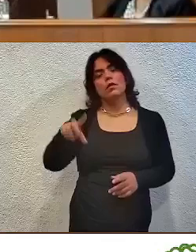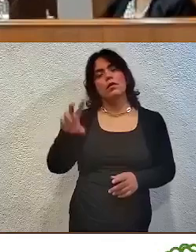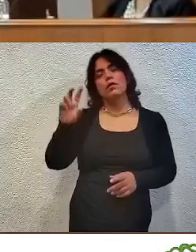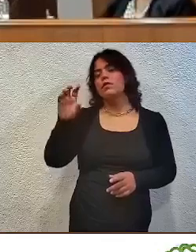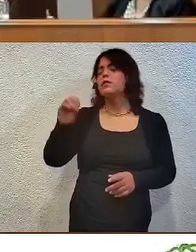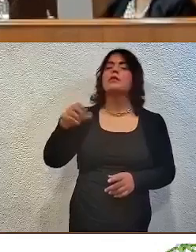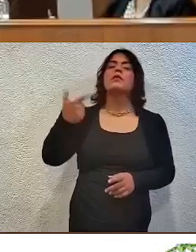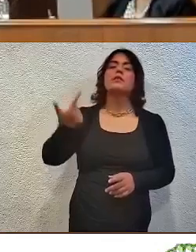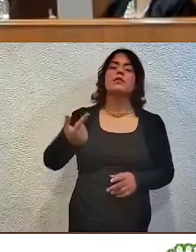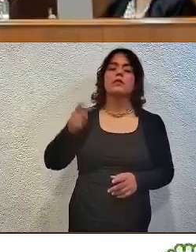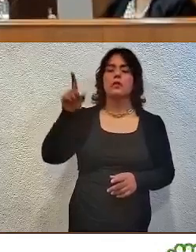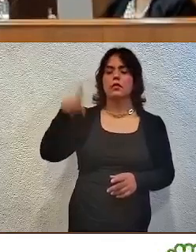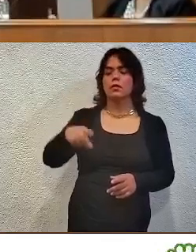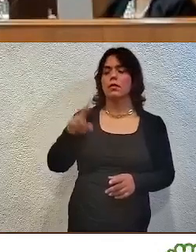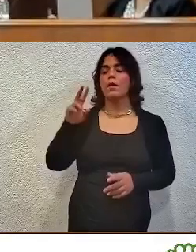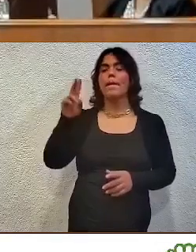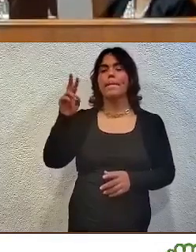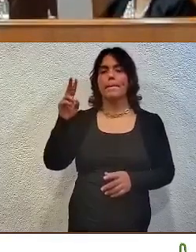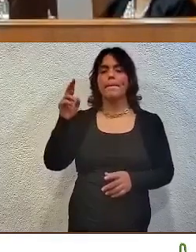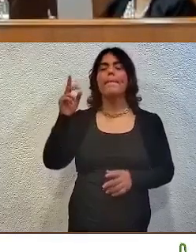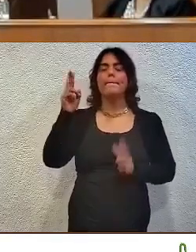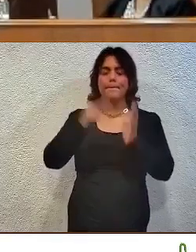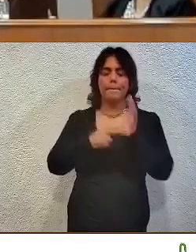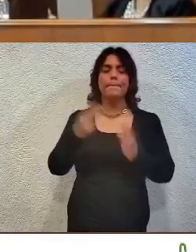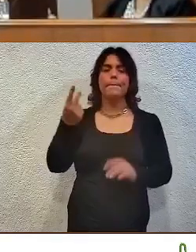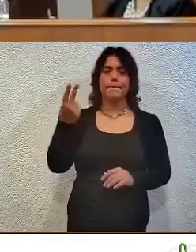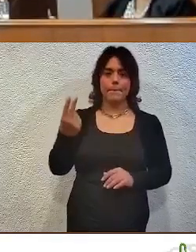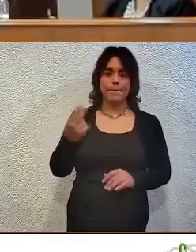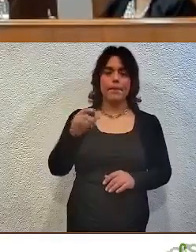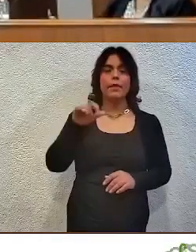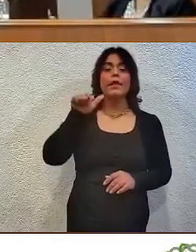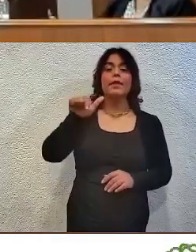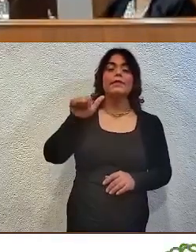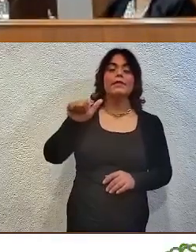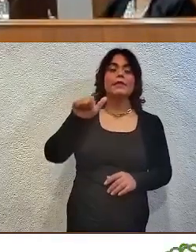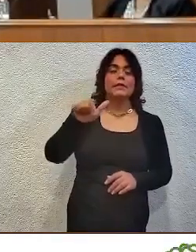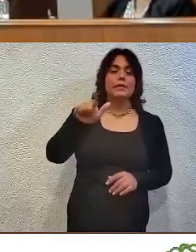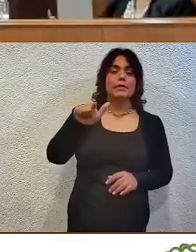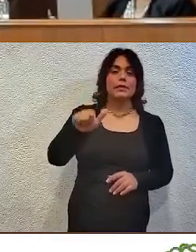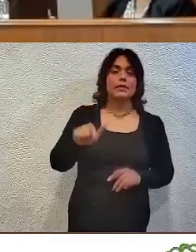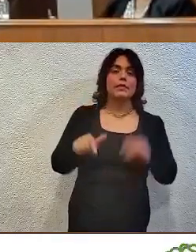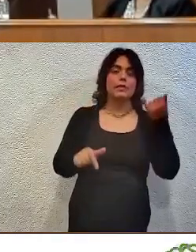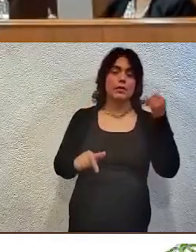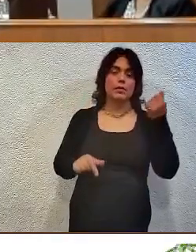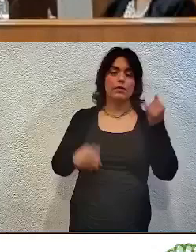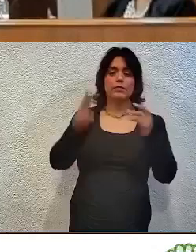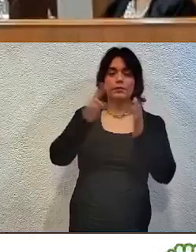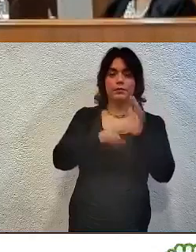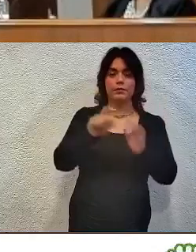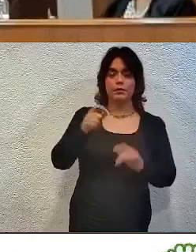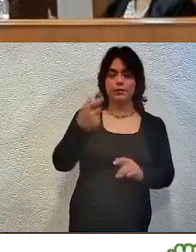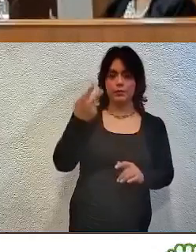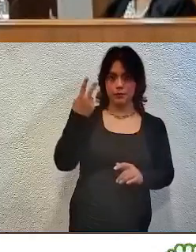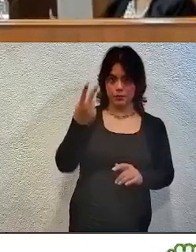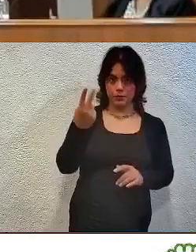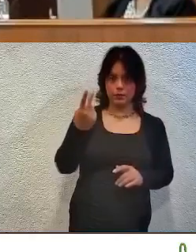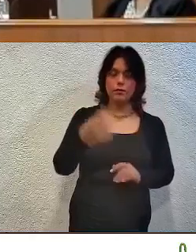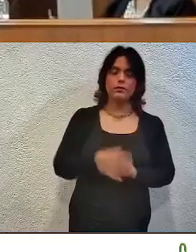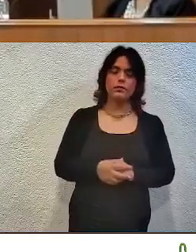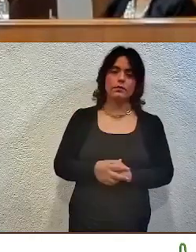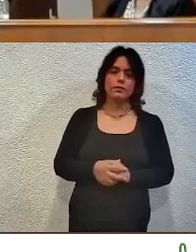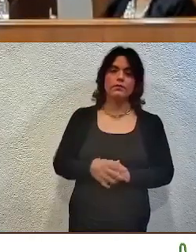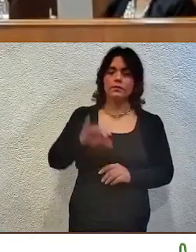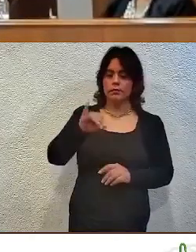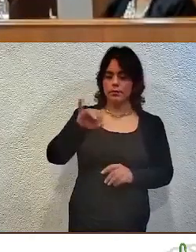016/SO/17-07-2025 de 17 de julio del 2025, emitida por el Consejo General del Instituto Electoral y de Participación Ciudadana del